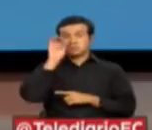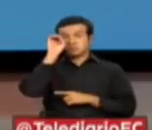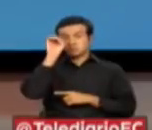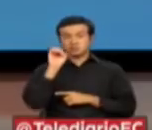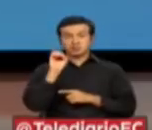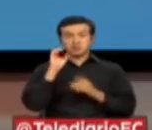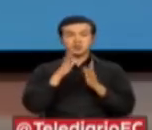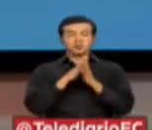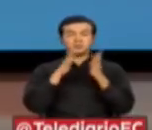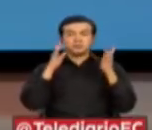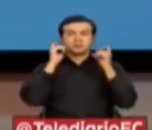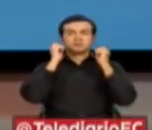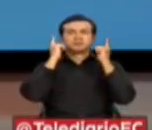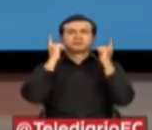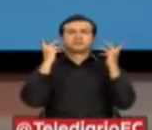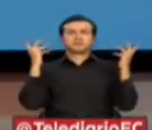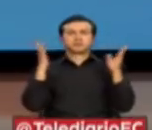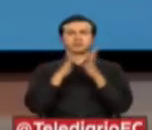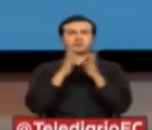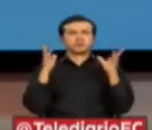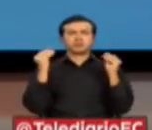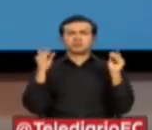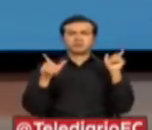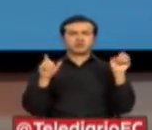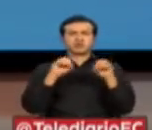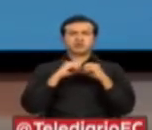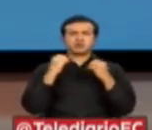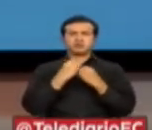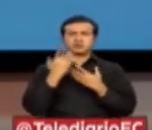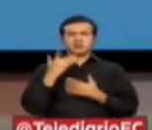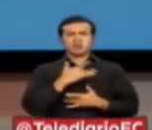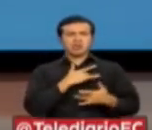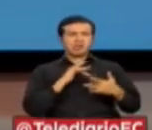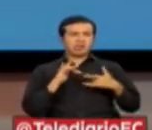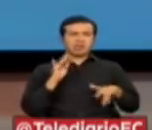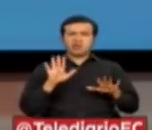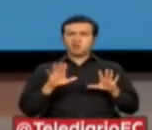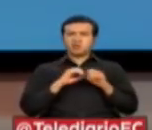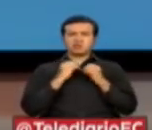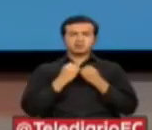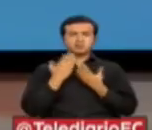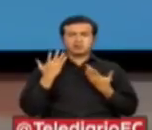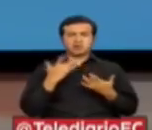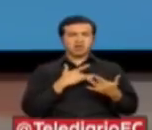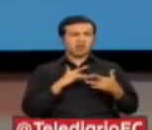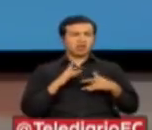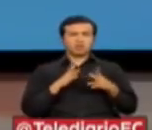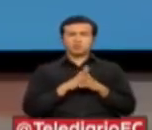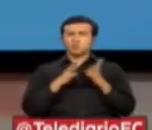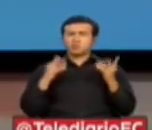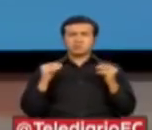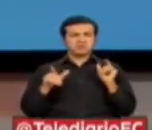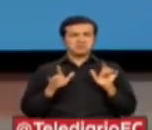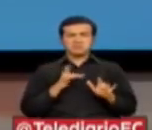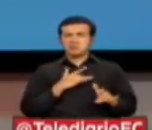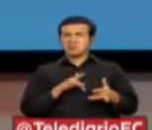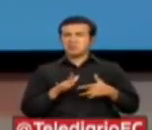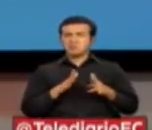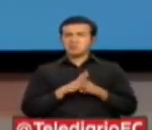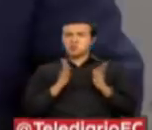realmente, llama la atención, es relevante, y es decir, hay una desafección con las organizaciones políticas que se expresa en este